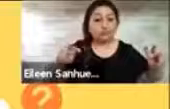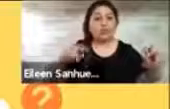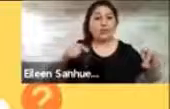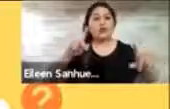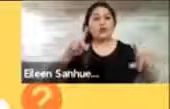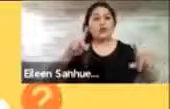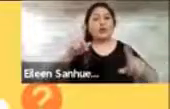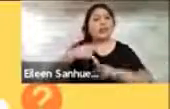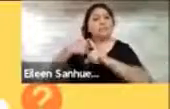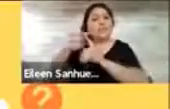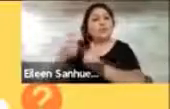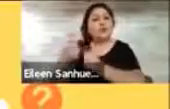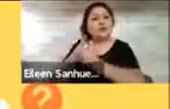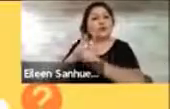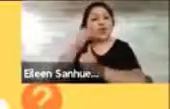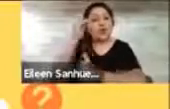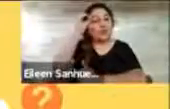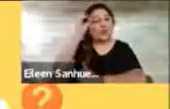de la astronomía.